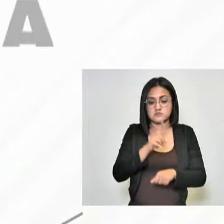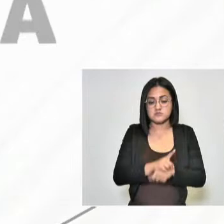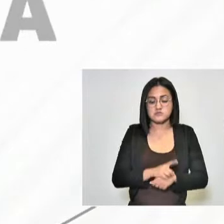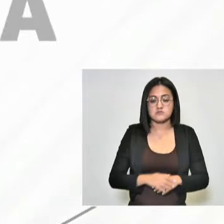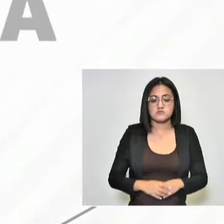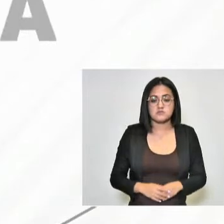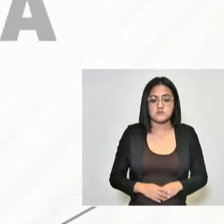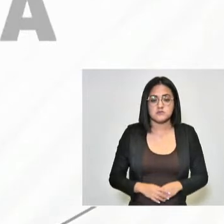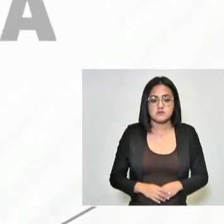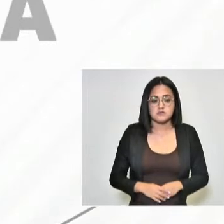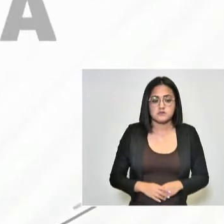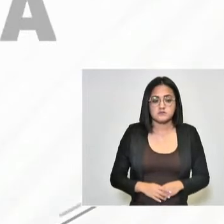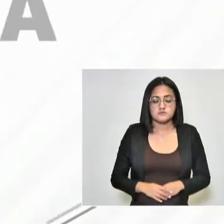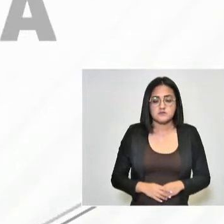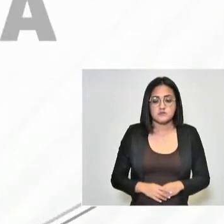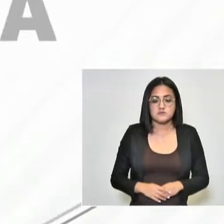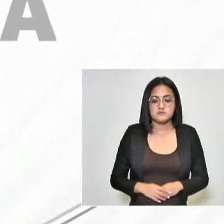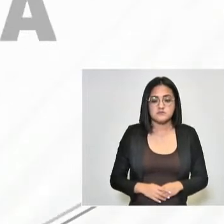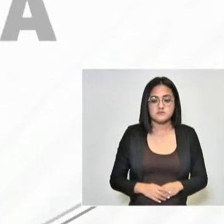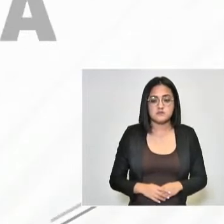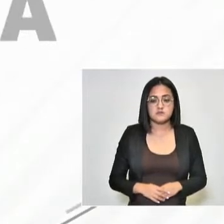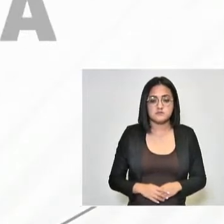día.